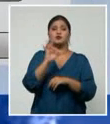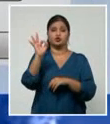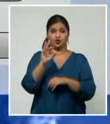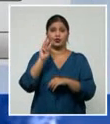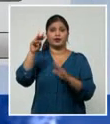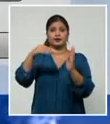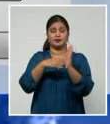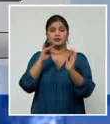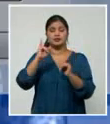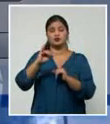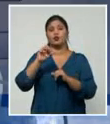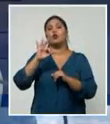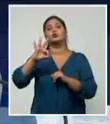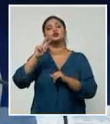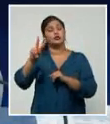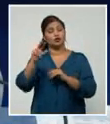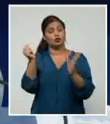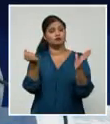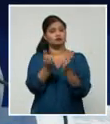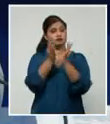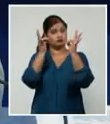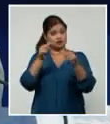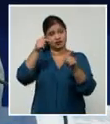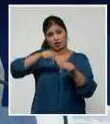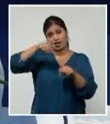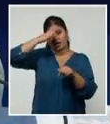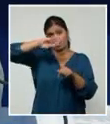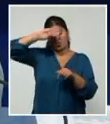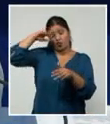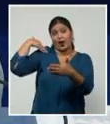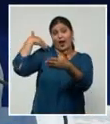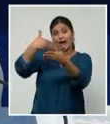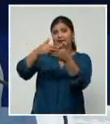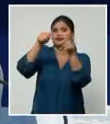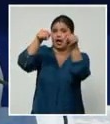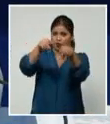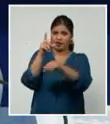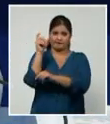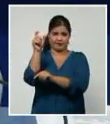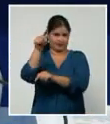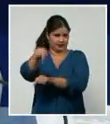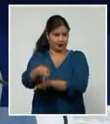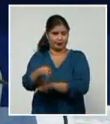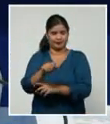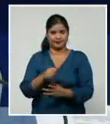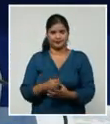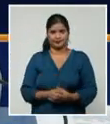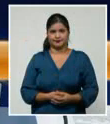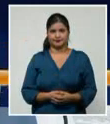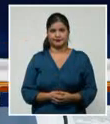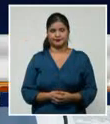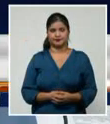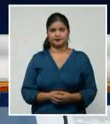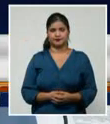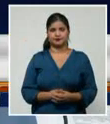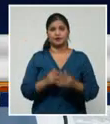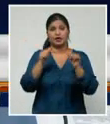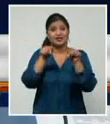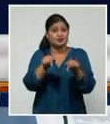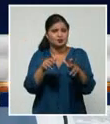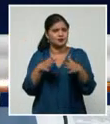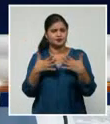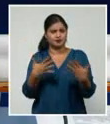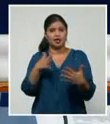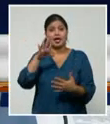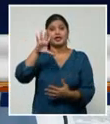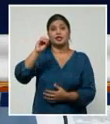confirmados con la dolencia en el país hasta la fecha 503 o sea el 96.1